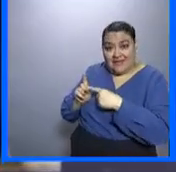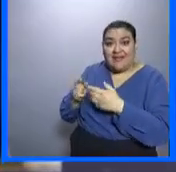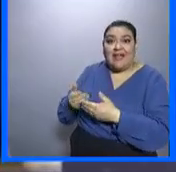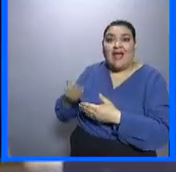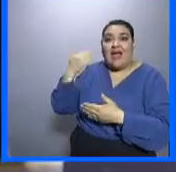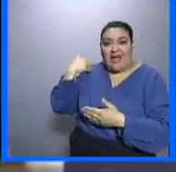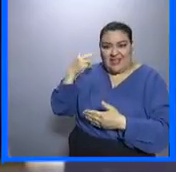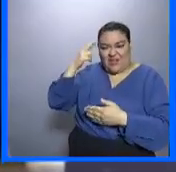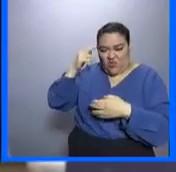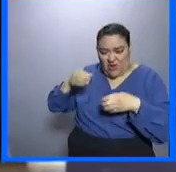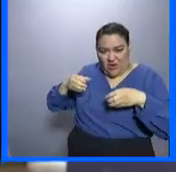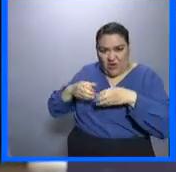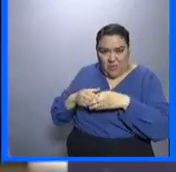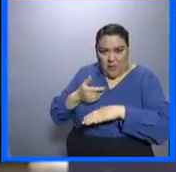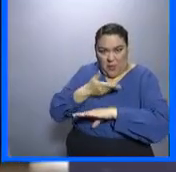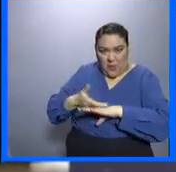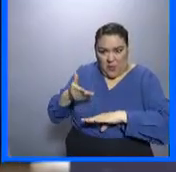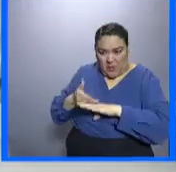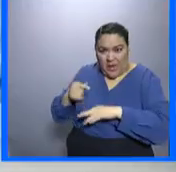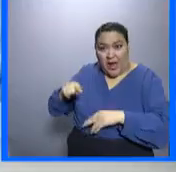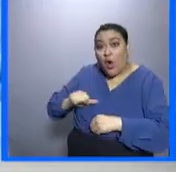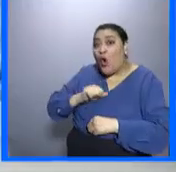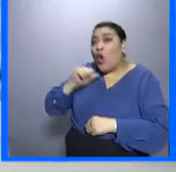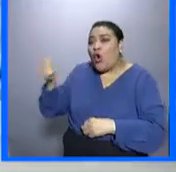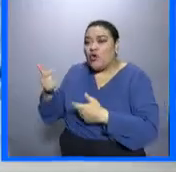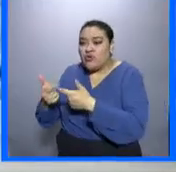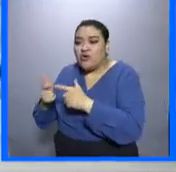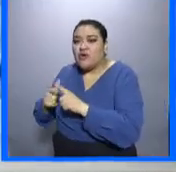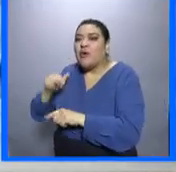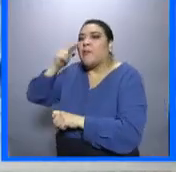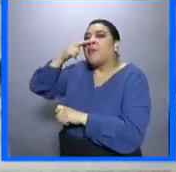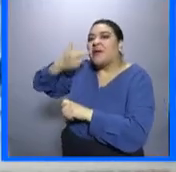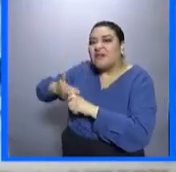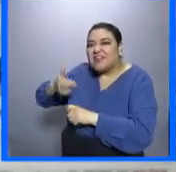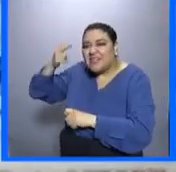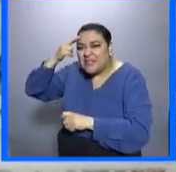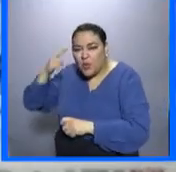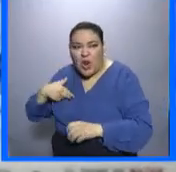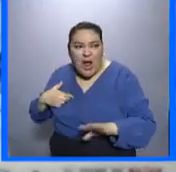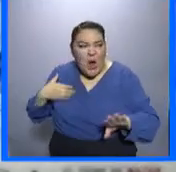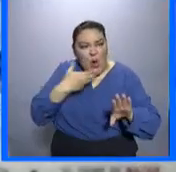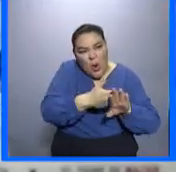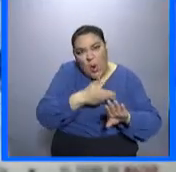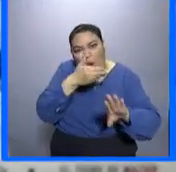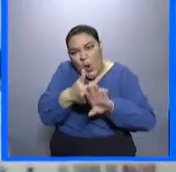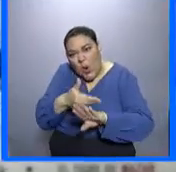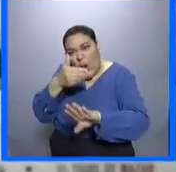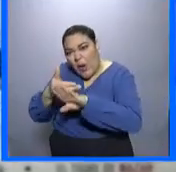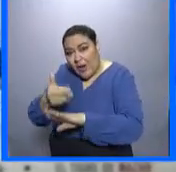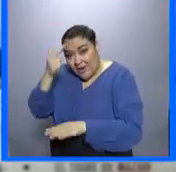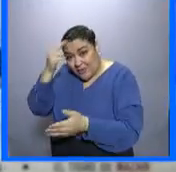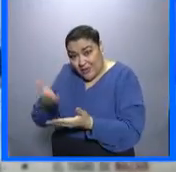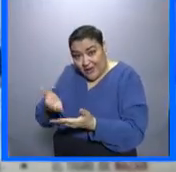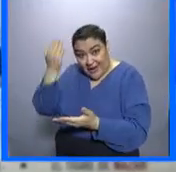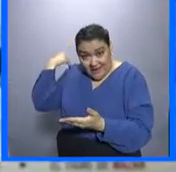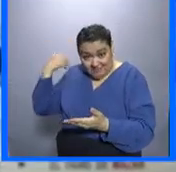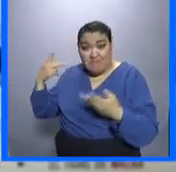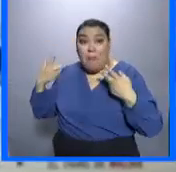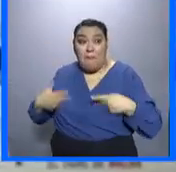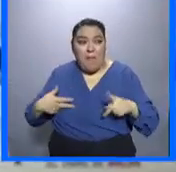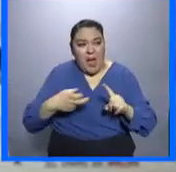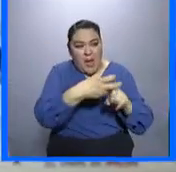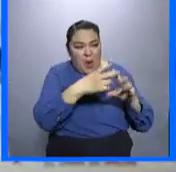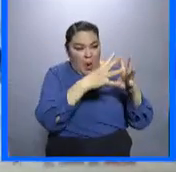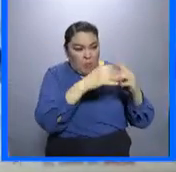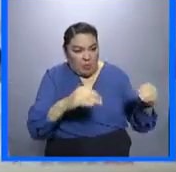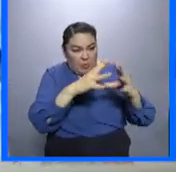Brigadas Blancas, grupo paramilitar responsable de la llamada Guerra Sucia, durante la cual fueron desaparecidos